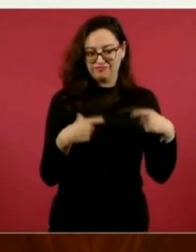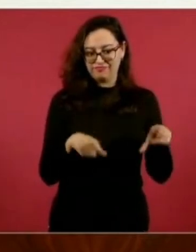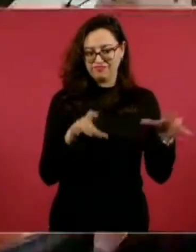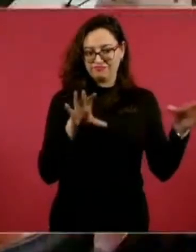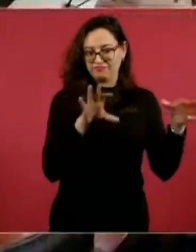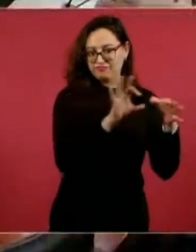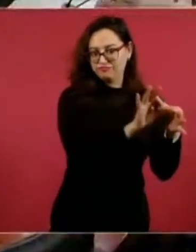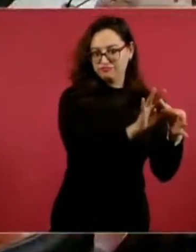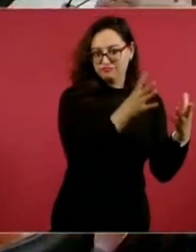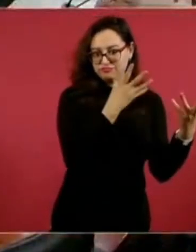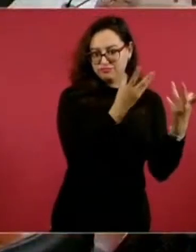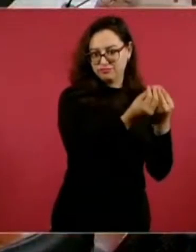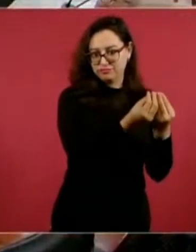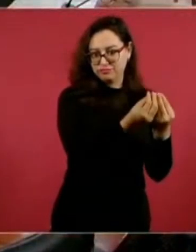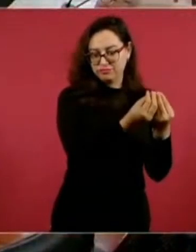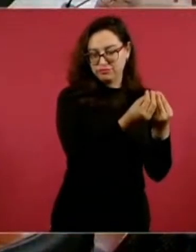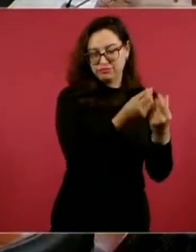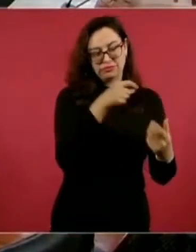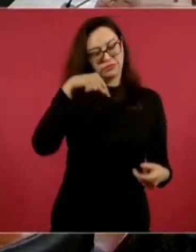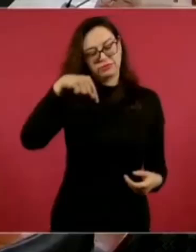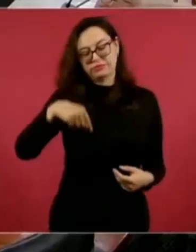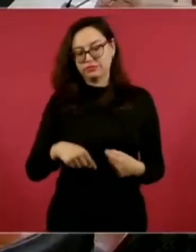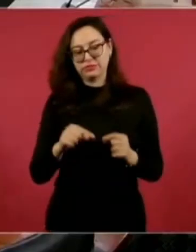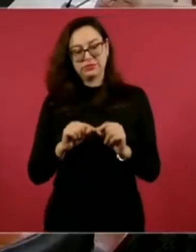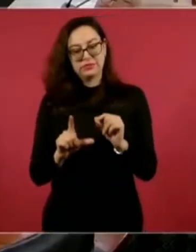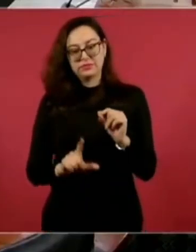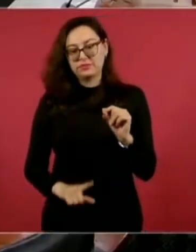El ejército mexicano,